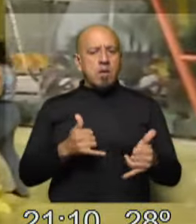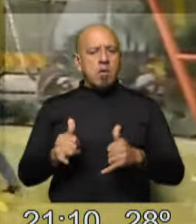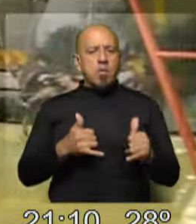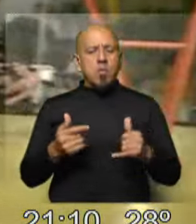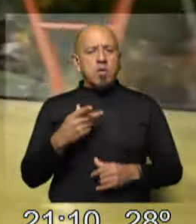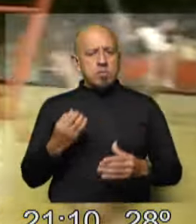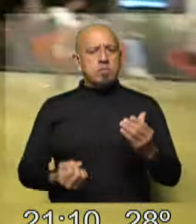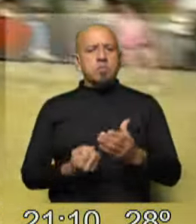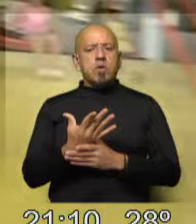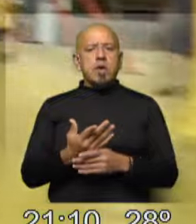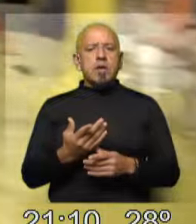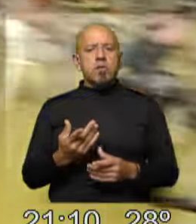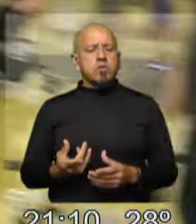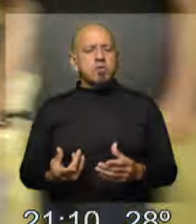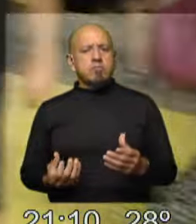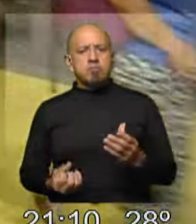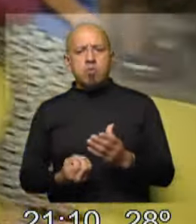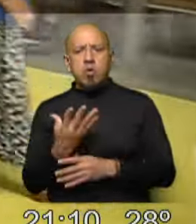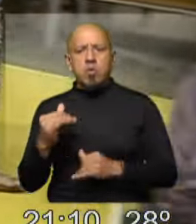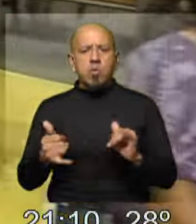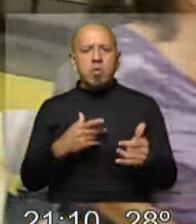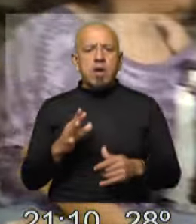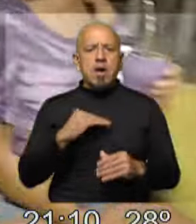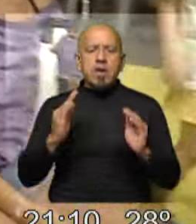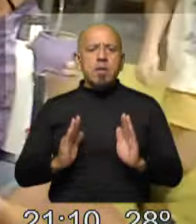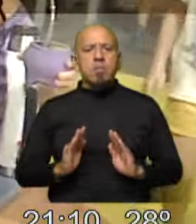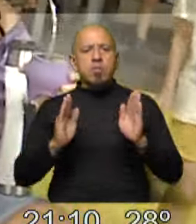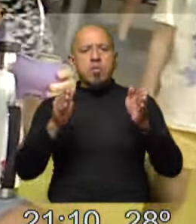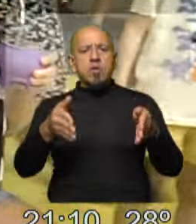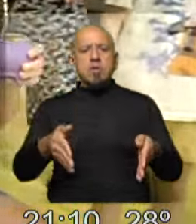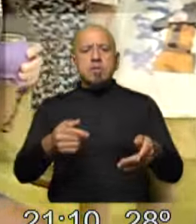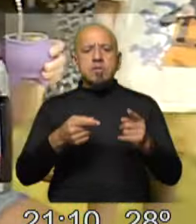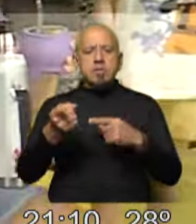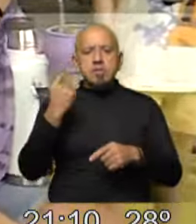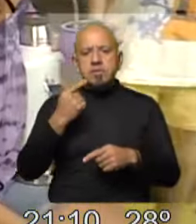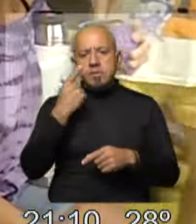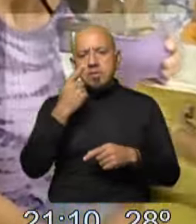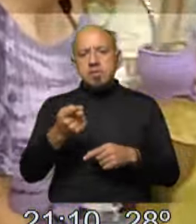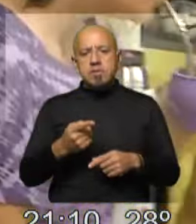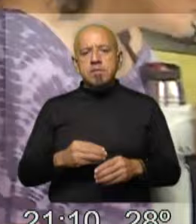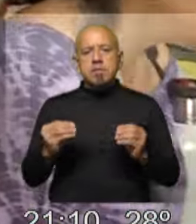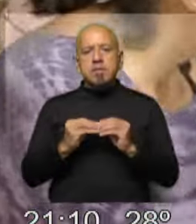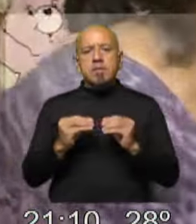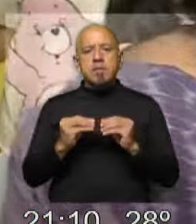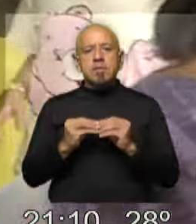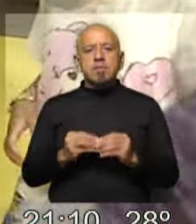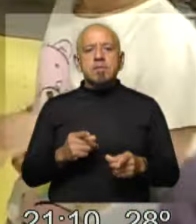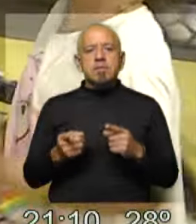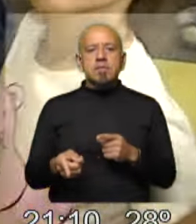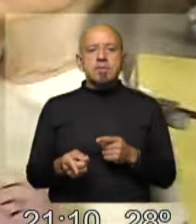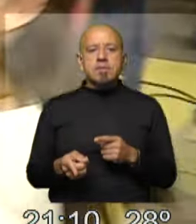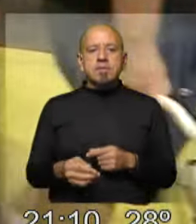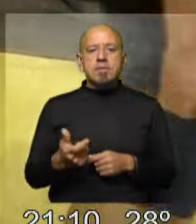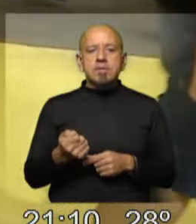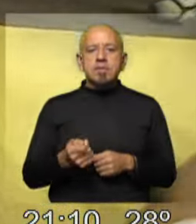modernos que son como como puentes que tienen varias partes el otro día la veíamos a la compañera Agustina también en la en la